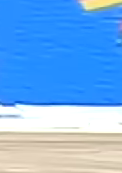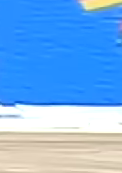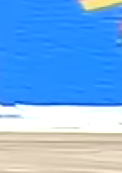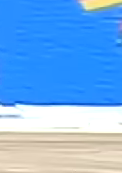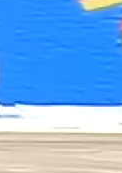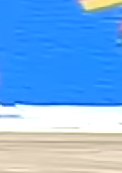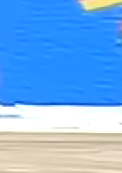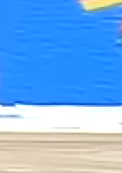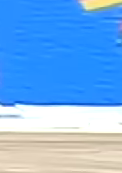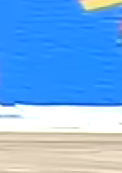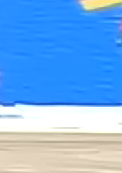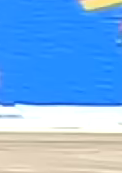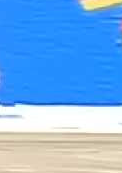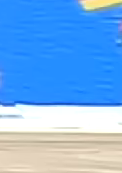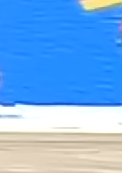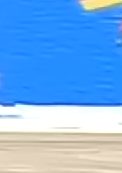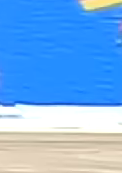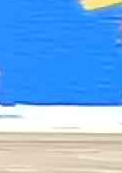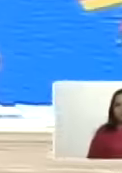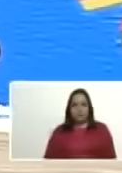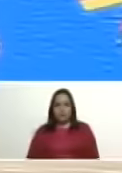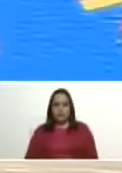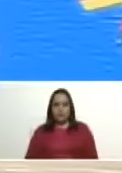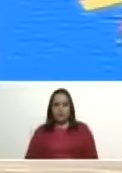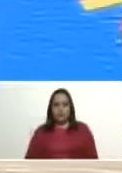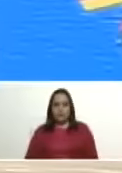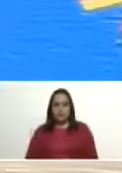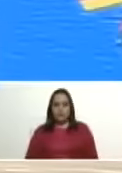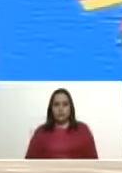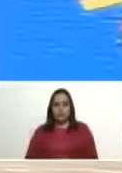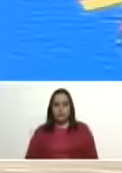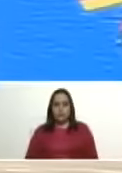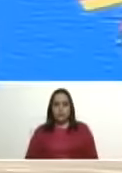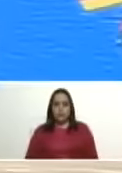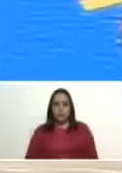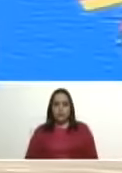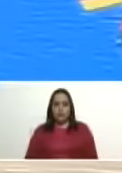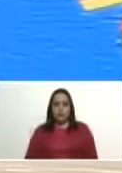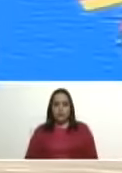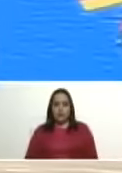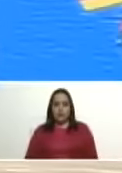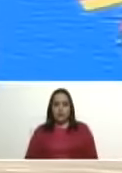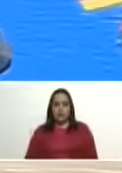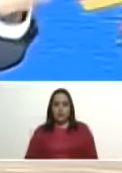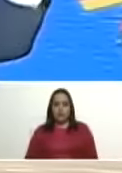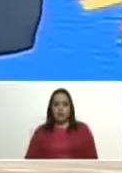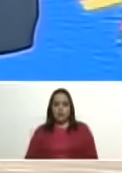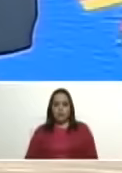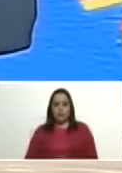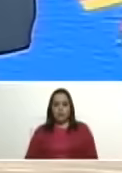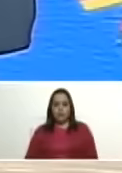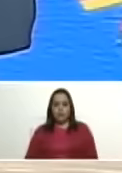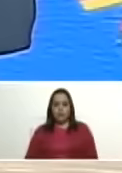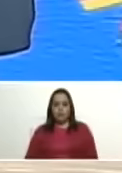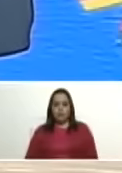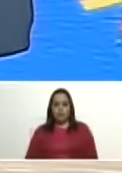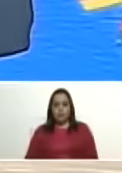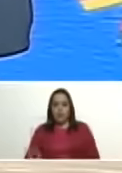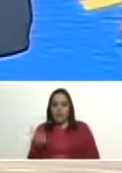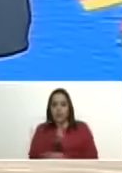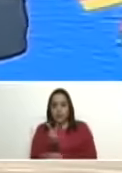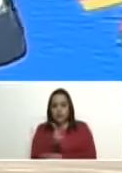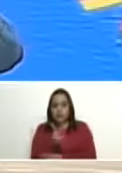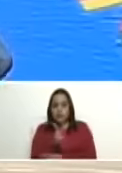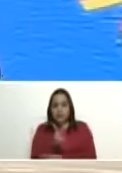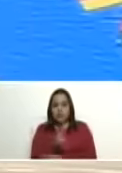geoestratégica para el manejo del Atlántico, del Caribe y de las riquezas intestinas de Venezuela a